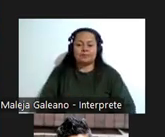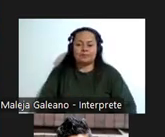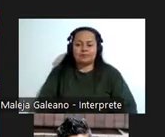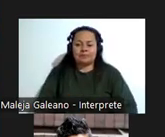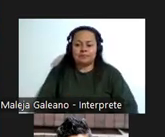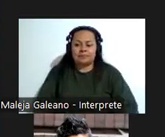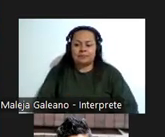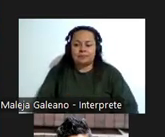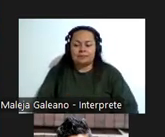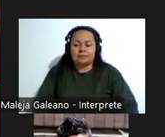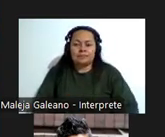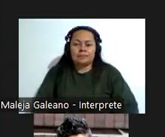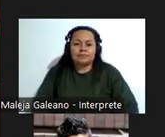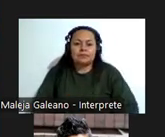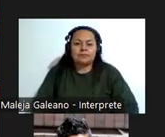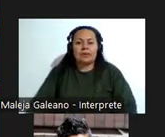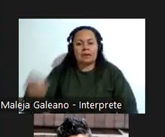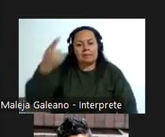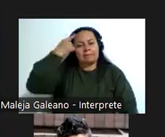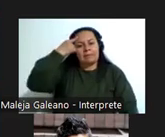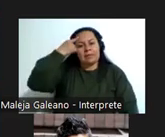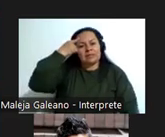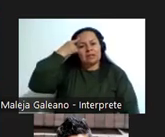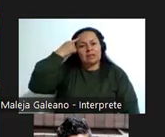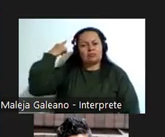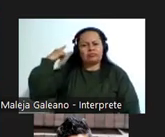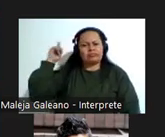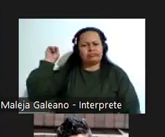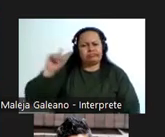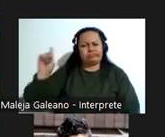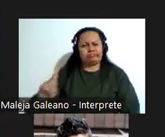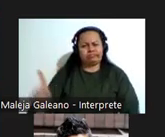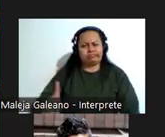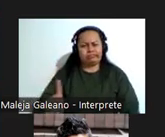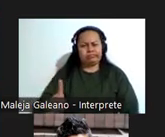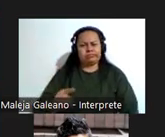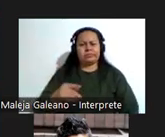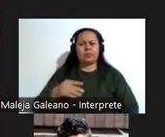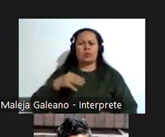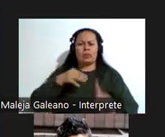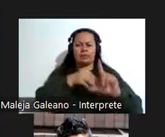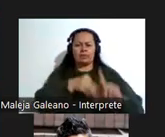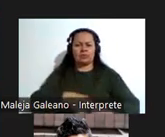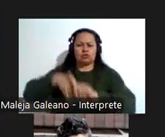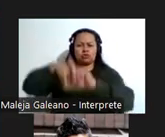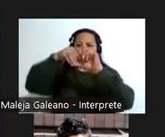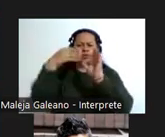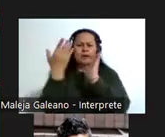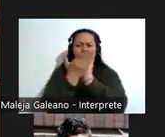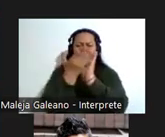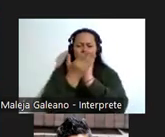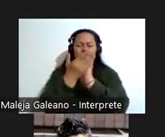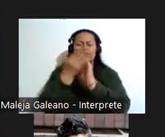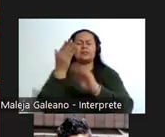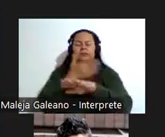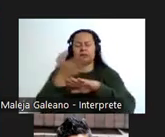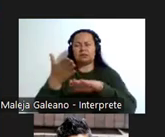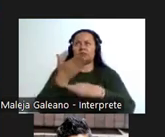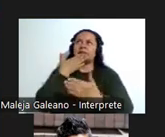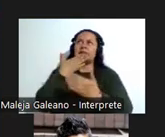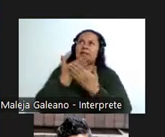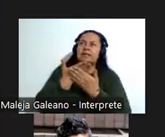Que pensé hace mucho tiempo en medio de la maestría y que luego, gracias